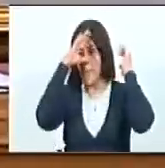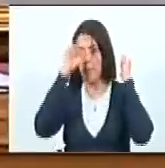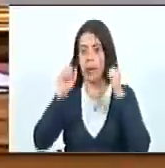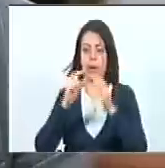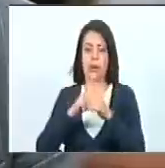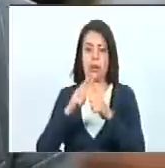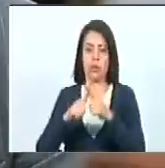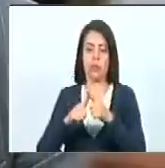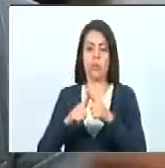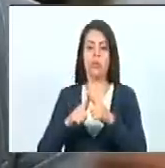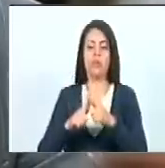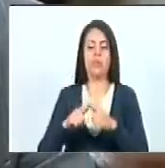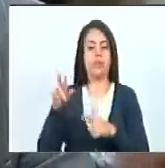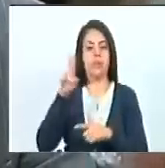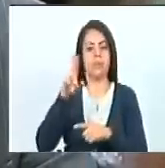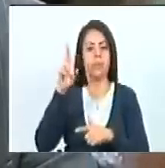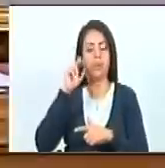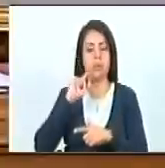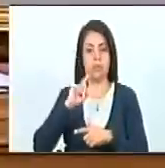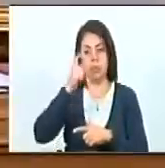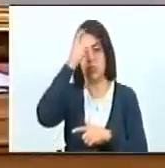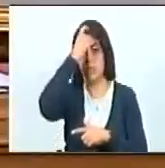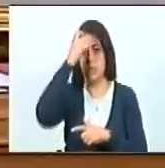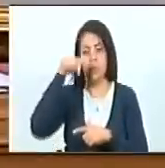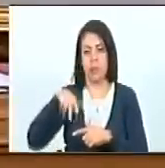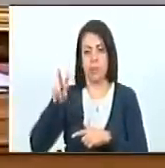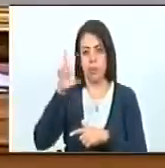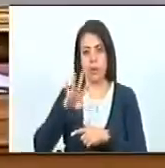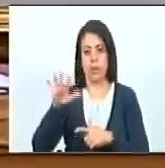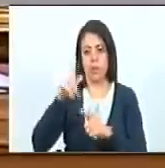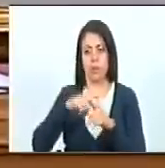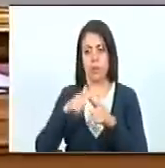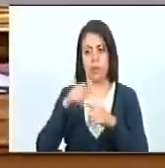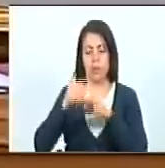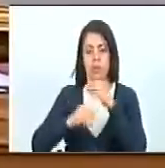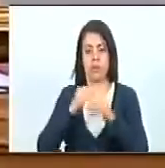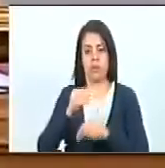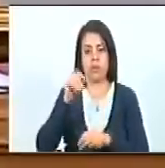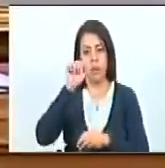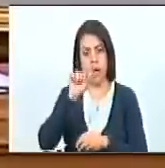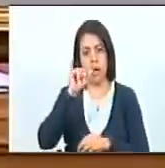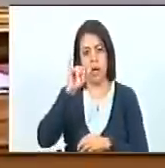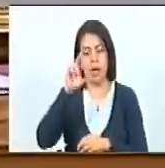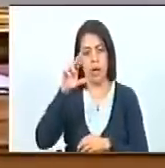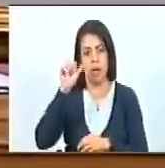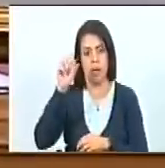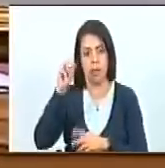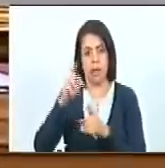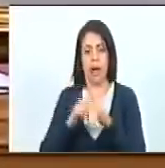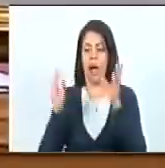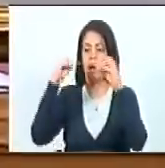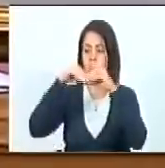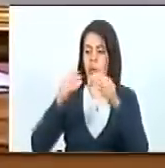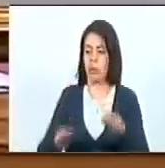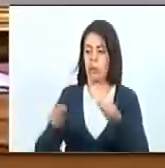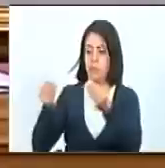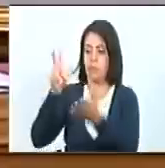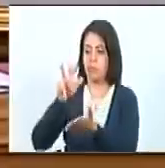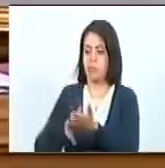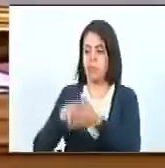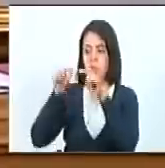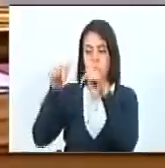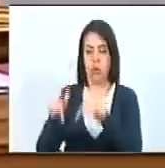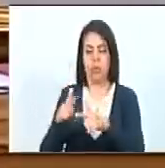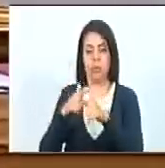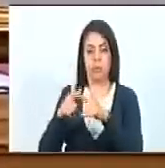embajador plenipotenciario de la República de Turquía en Venezuela, Nazi Aidan Karamanoglu, el acuerdo aprobado el día de